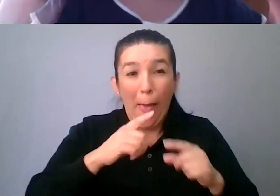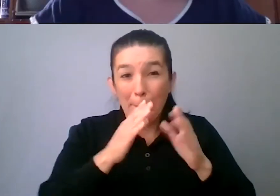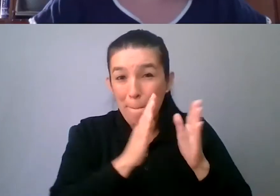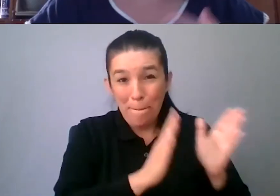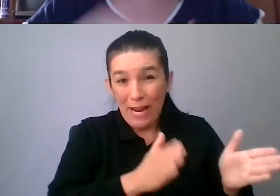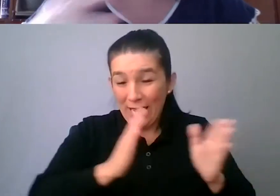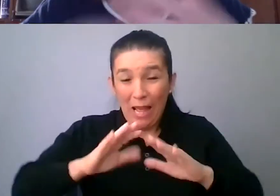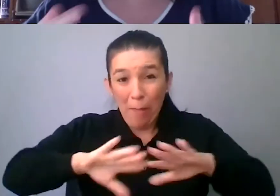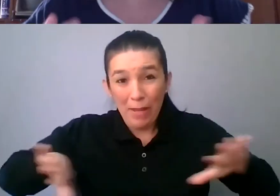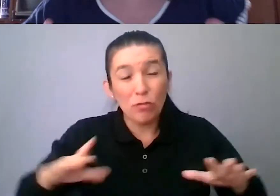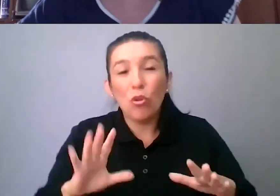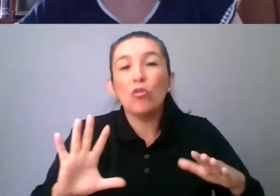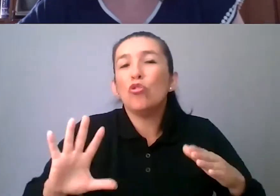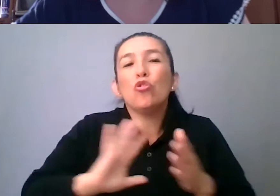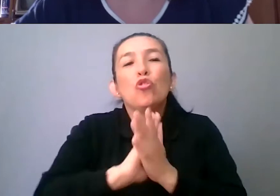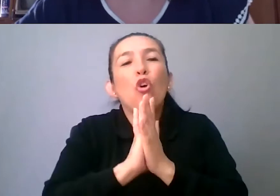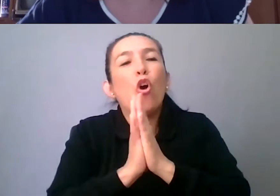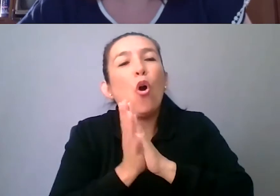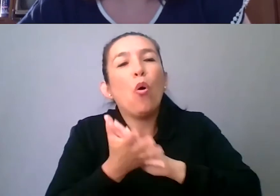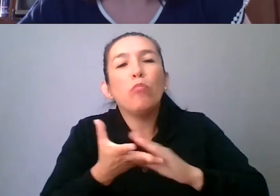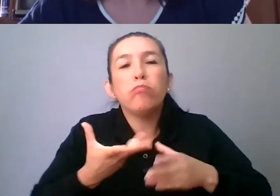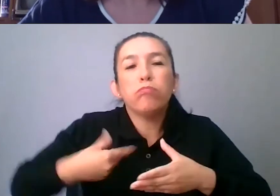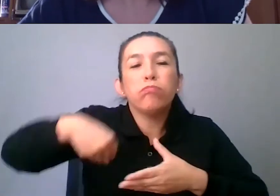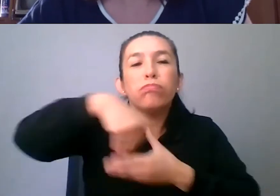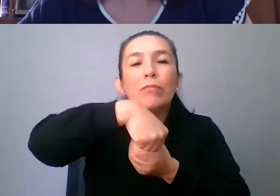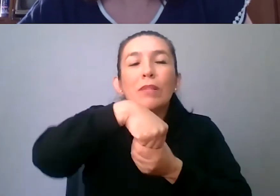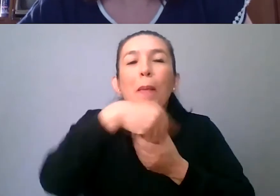figura con la cantilación es parte de una expresión